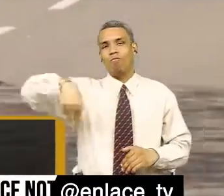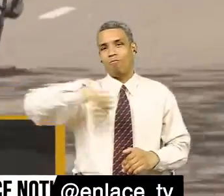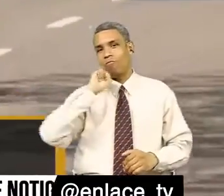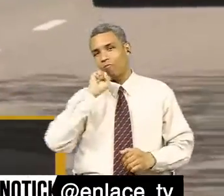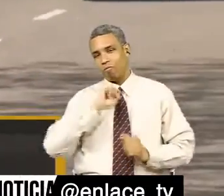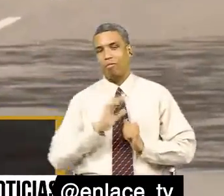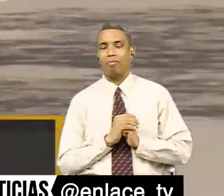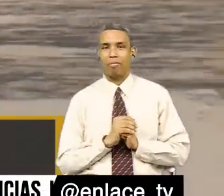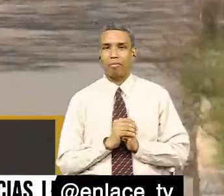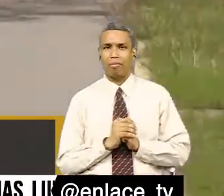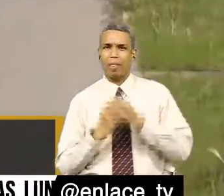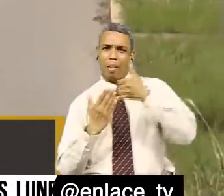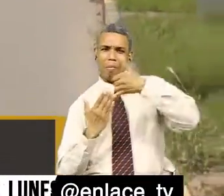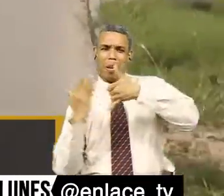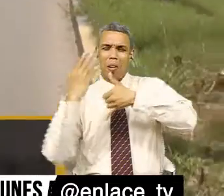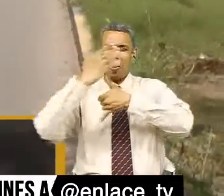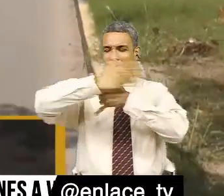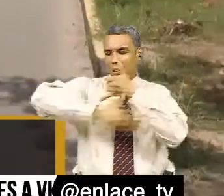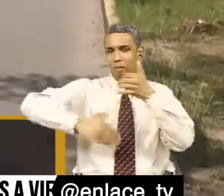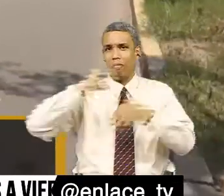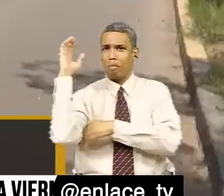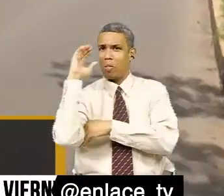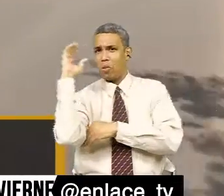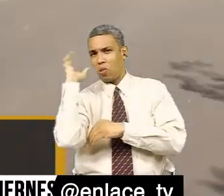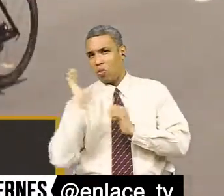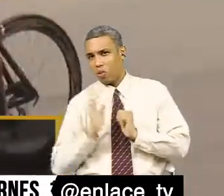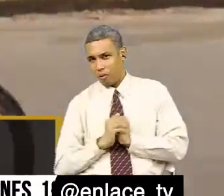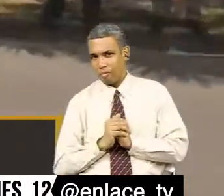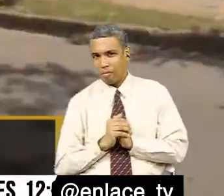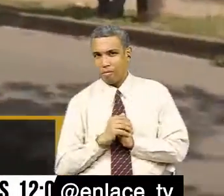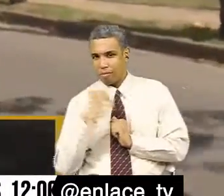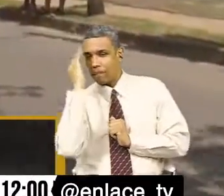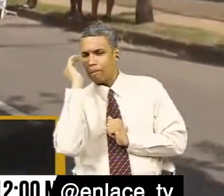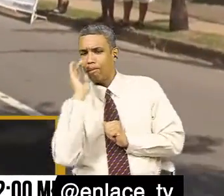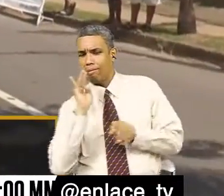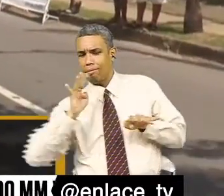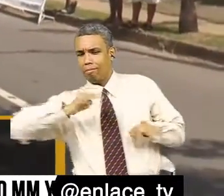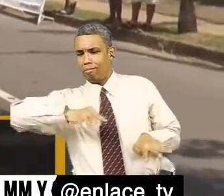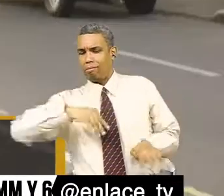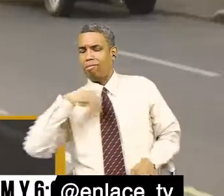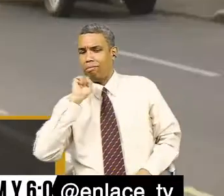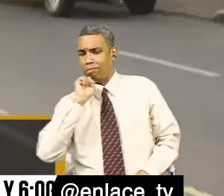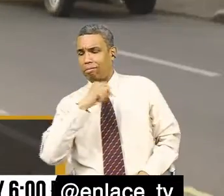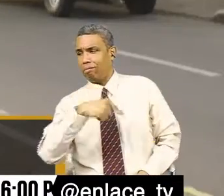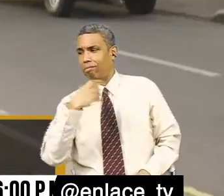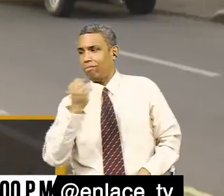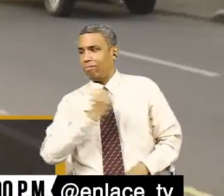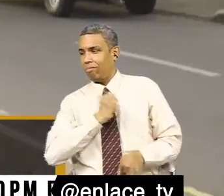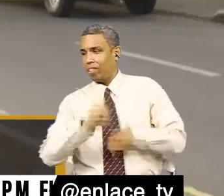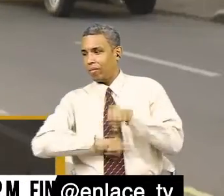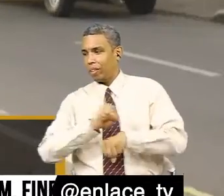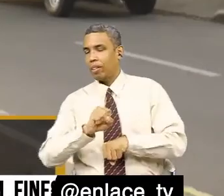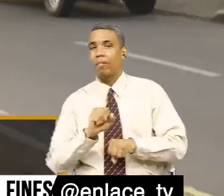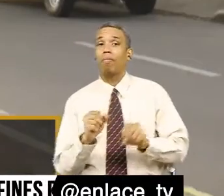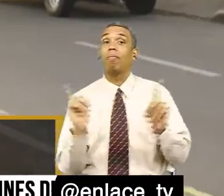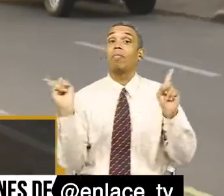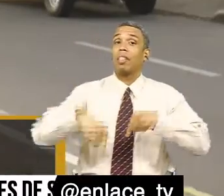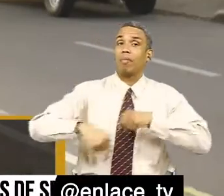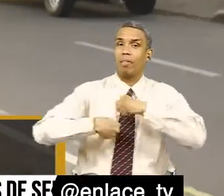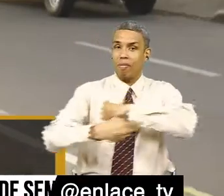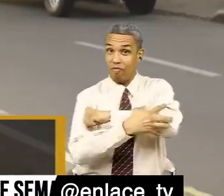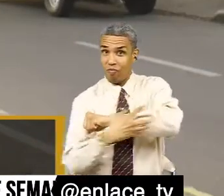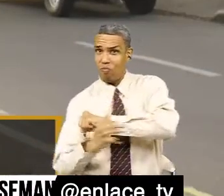país, digámoslo así. Y contamos con un director del INDERBA que muy amante del deporte en general, pero en especial del